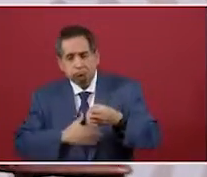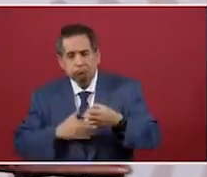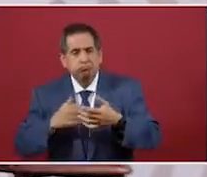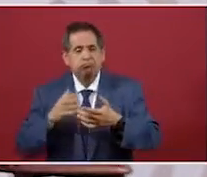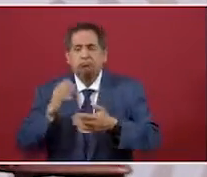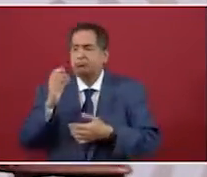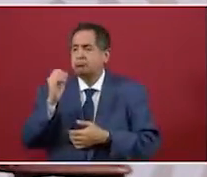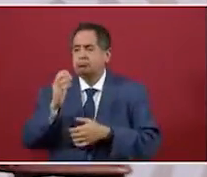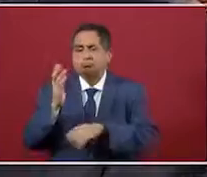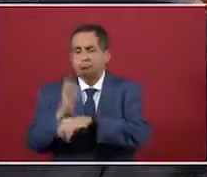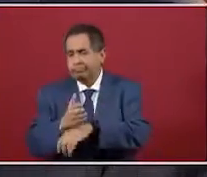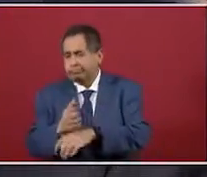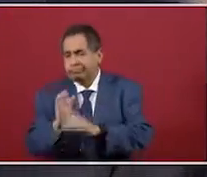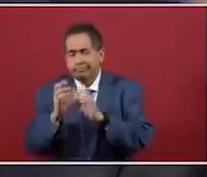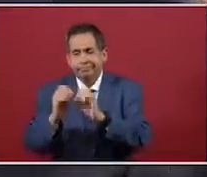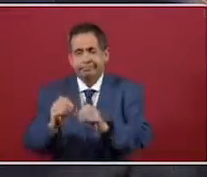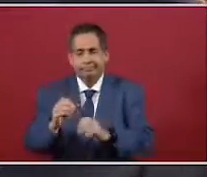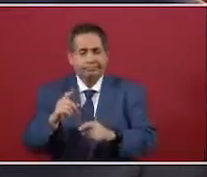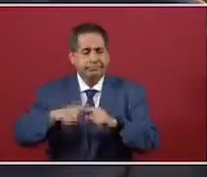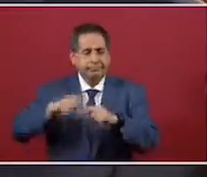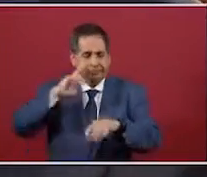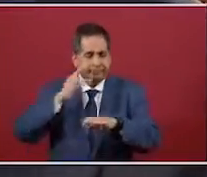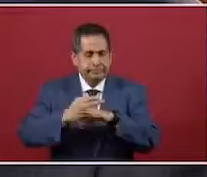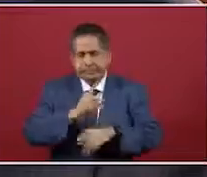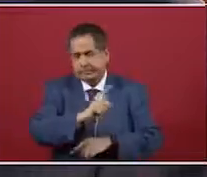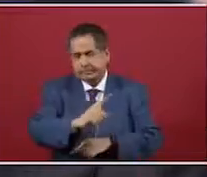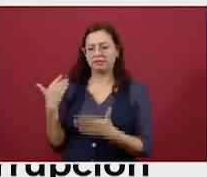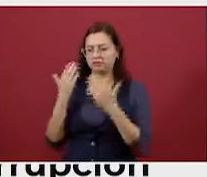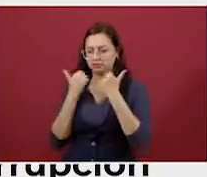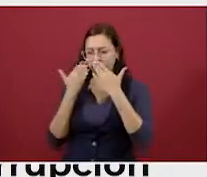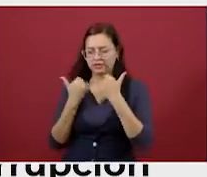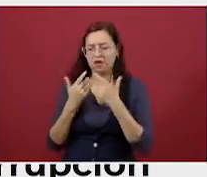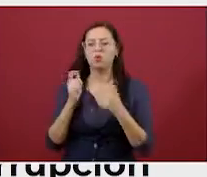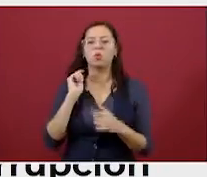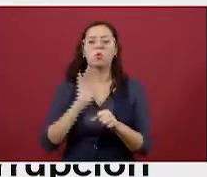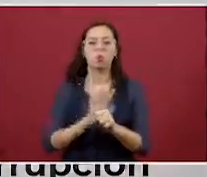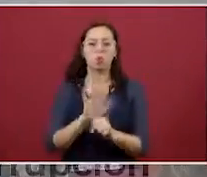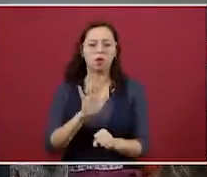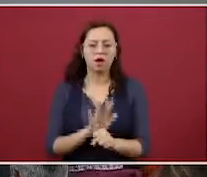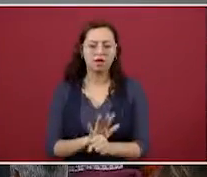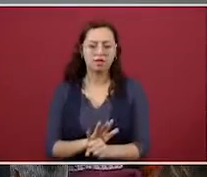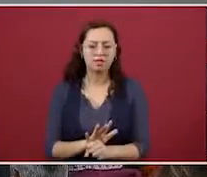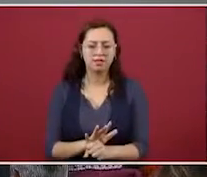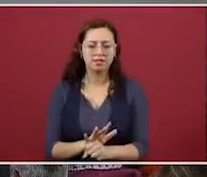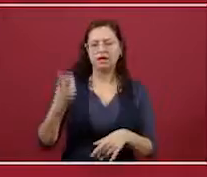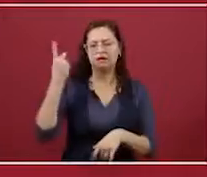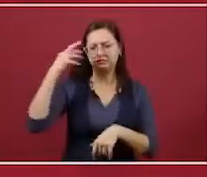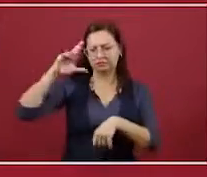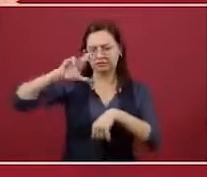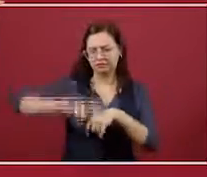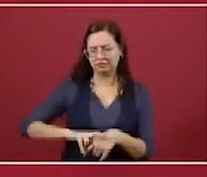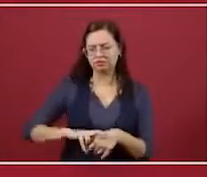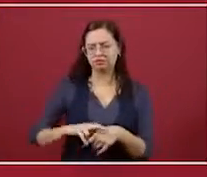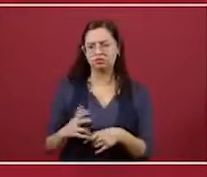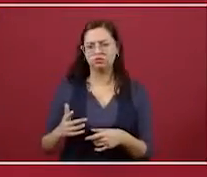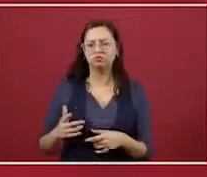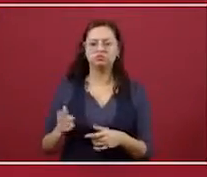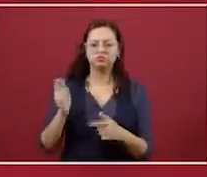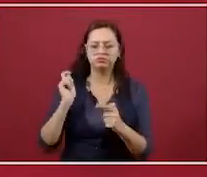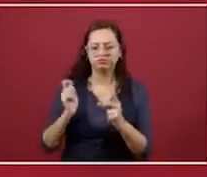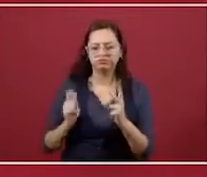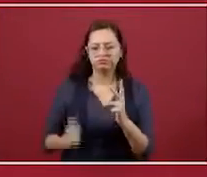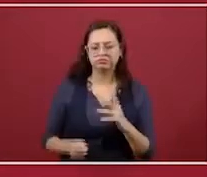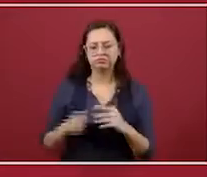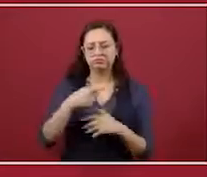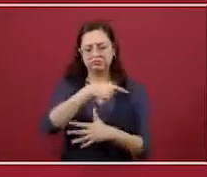de gobierno para abrir los expedientes políticos que elaboraron los extintos y sen y dirección federal de investigación -soy robledo subsecretario de gobernación